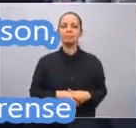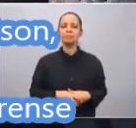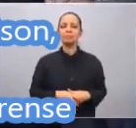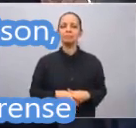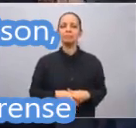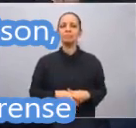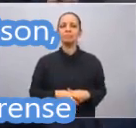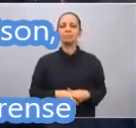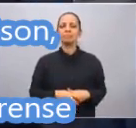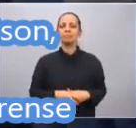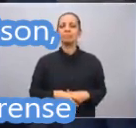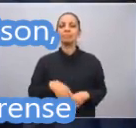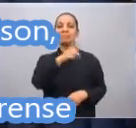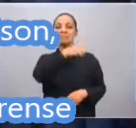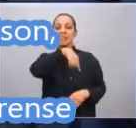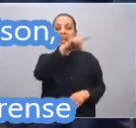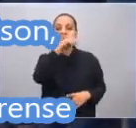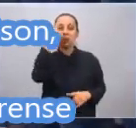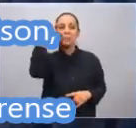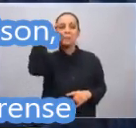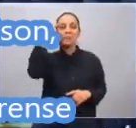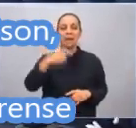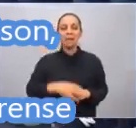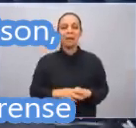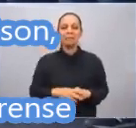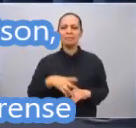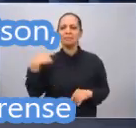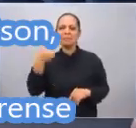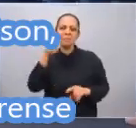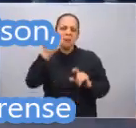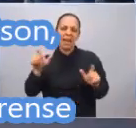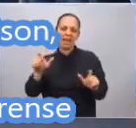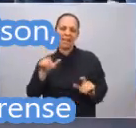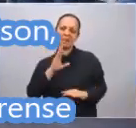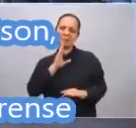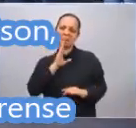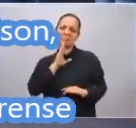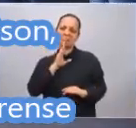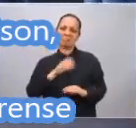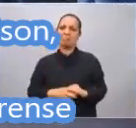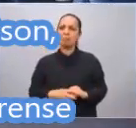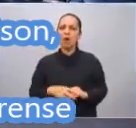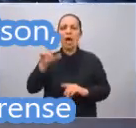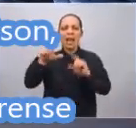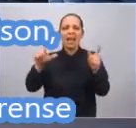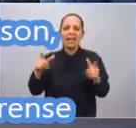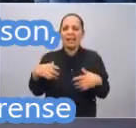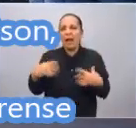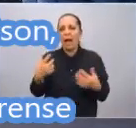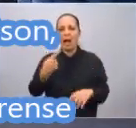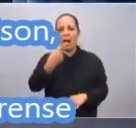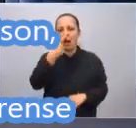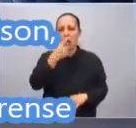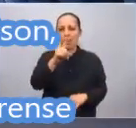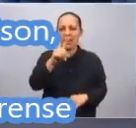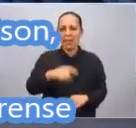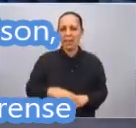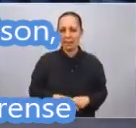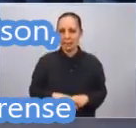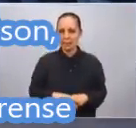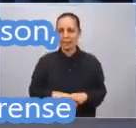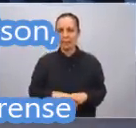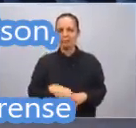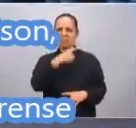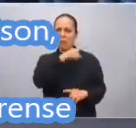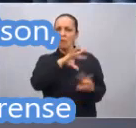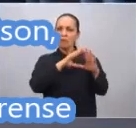pensaban que nadie iba a mover un dedo, que nadie se iba a conmover o interesar en los